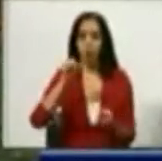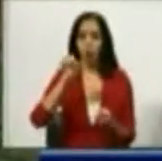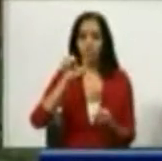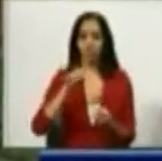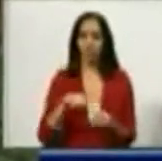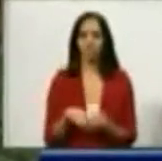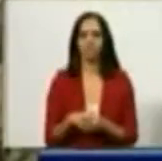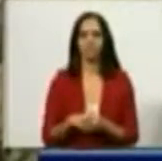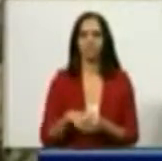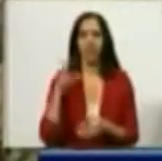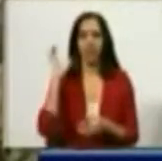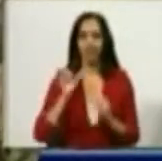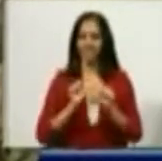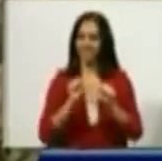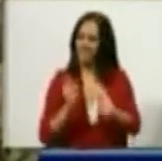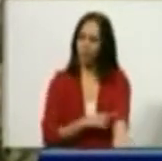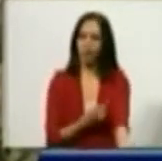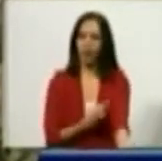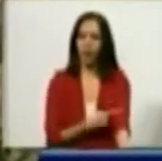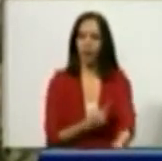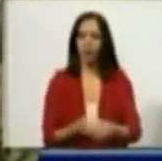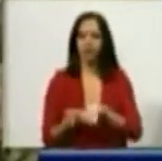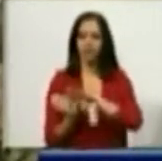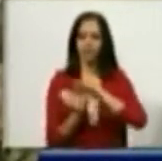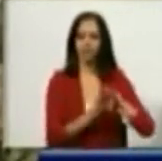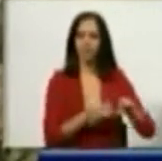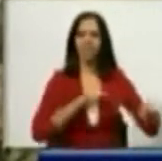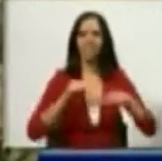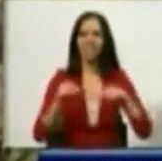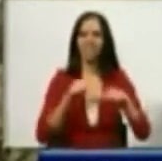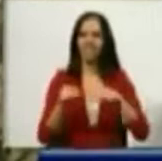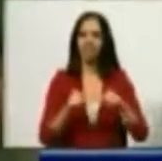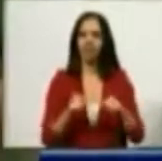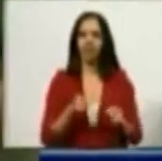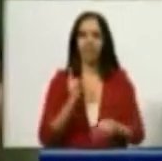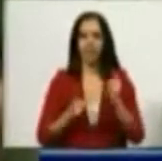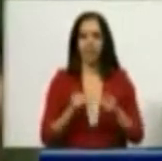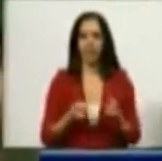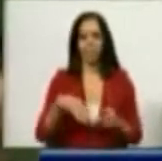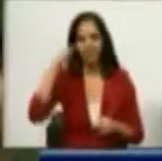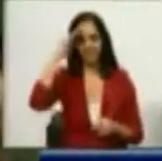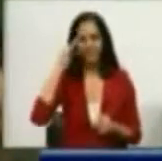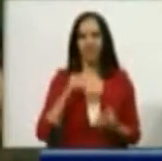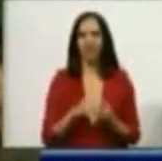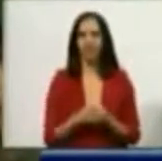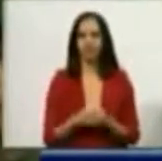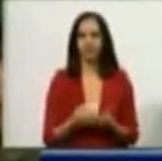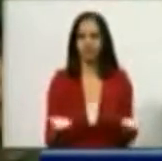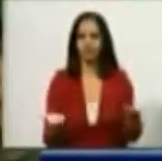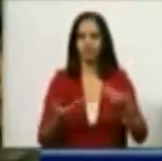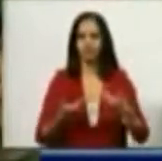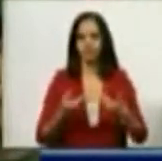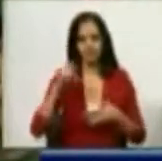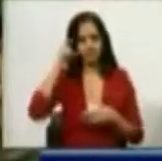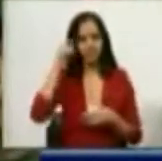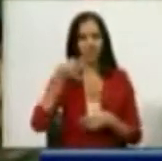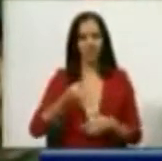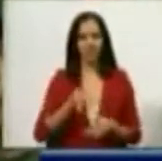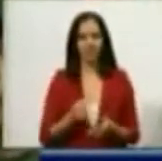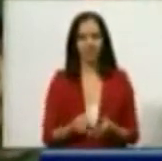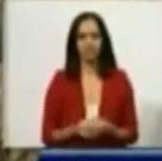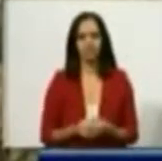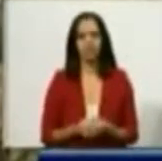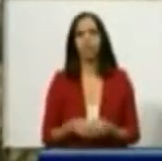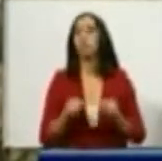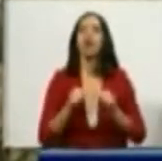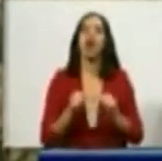sigue hermano director de la academia militar del armado bolivariana recibió en estos días verdad por